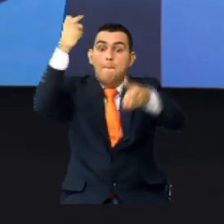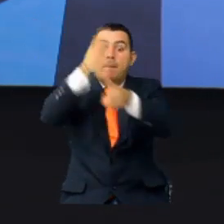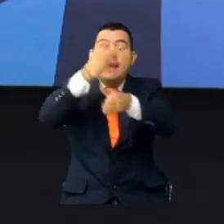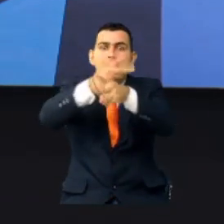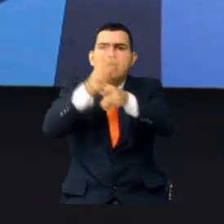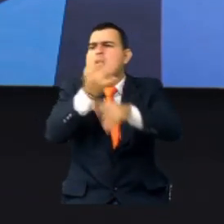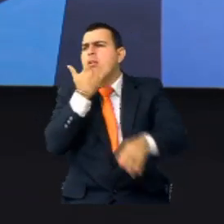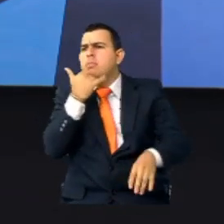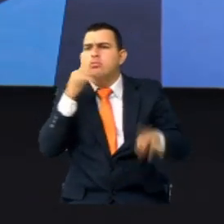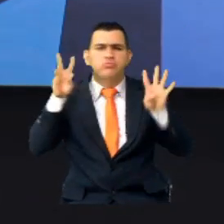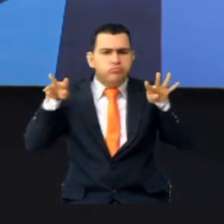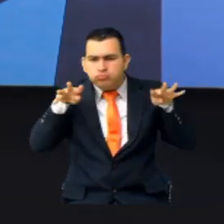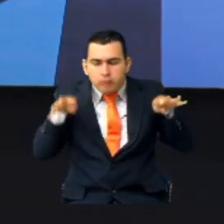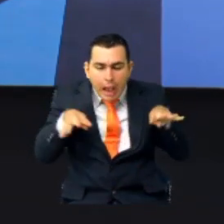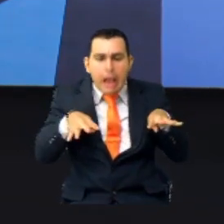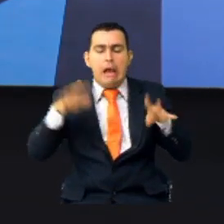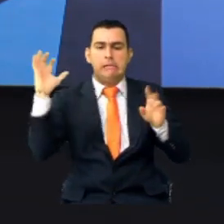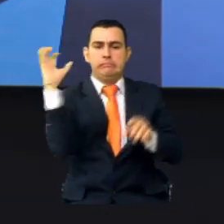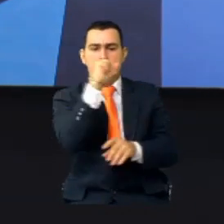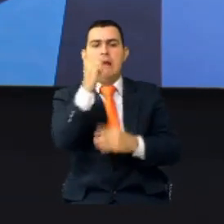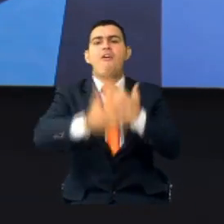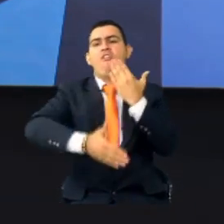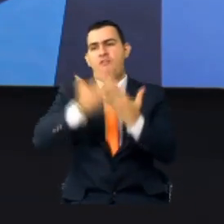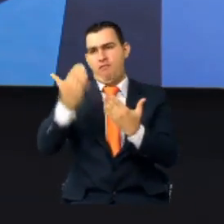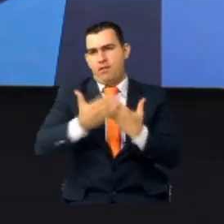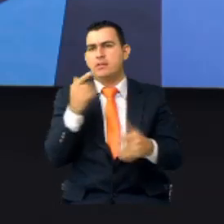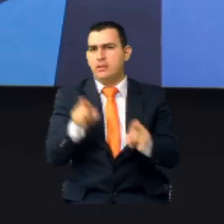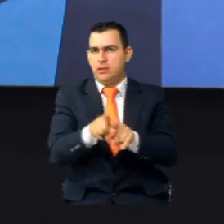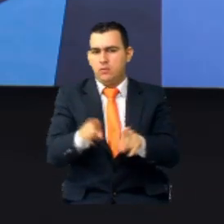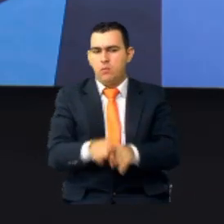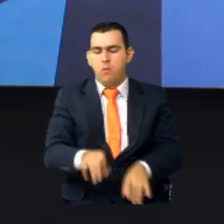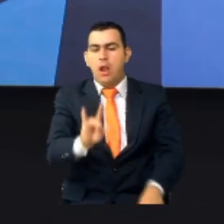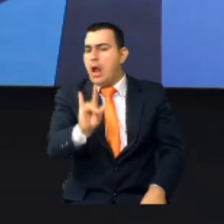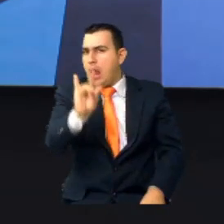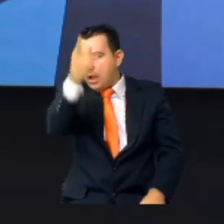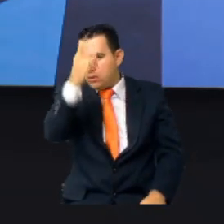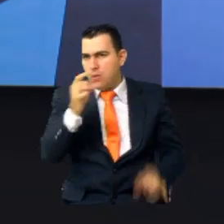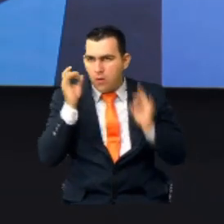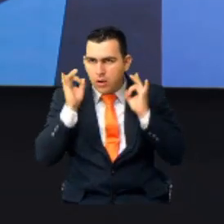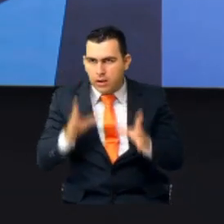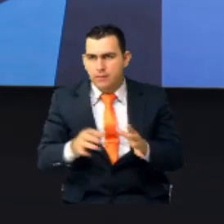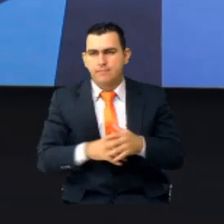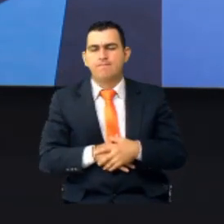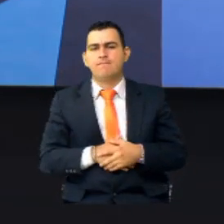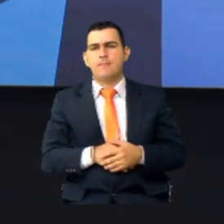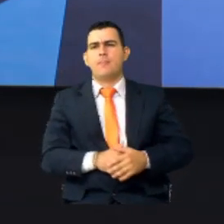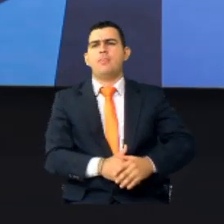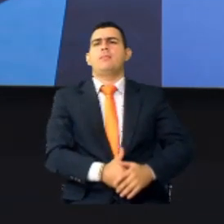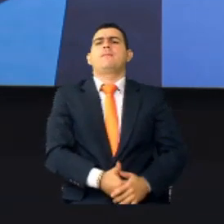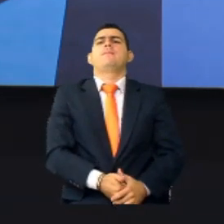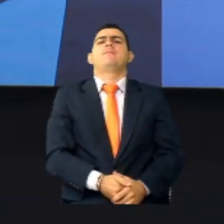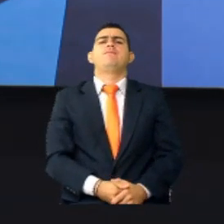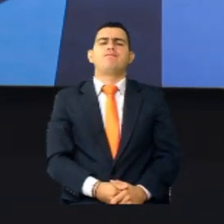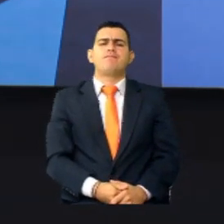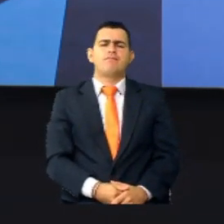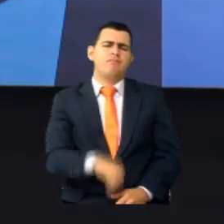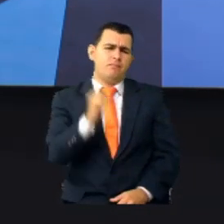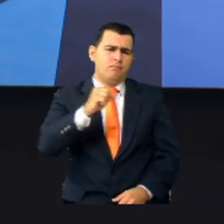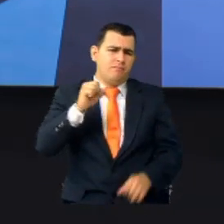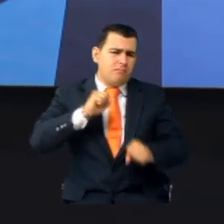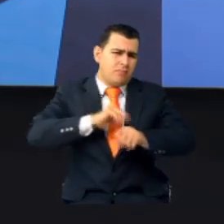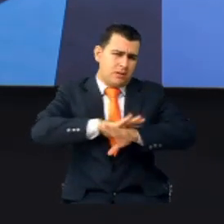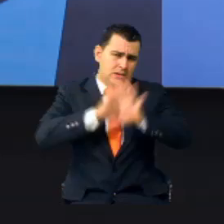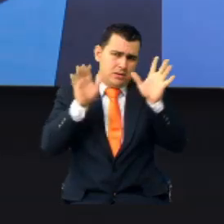ver qué fue lo que sucedió y garantizar que de verdad no pase ese delito. Claramente Barranca Bermeja